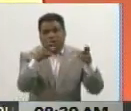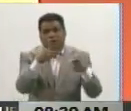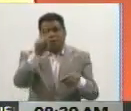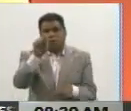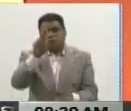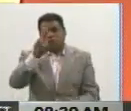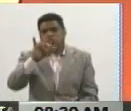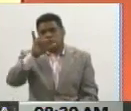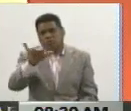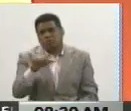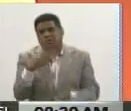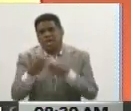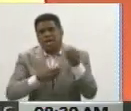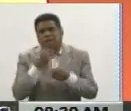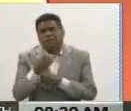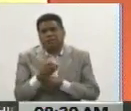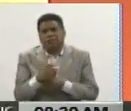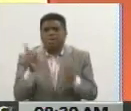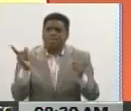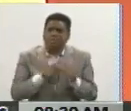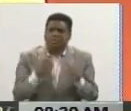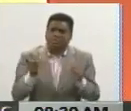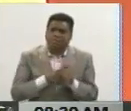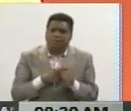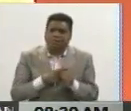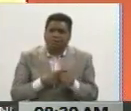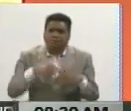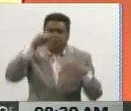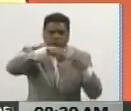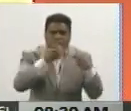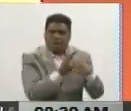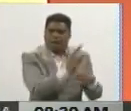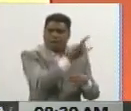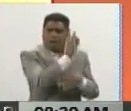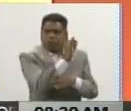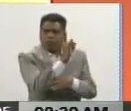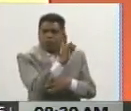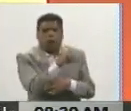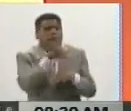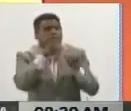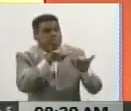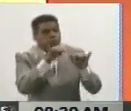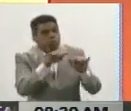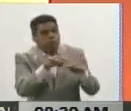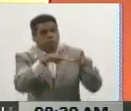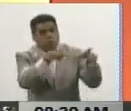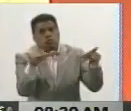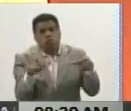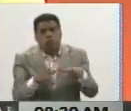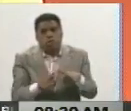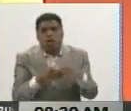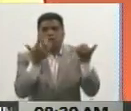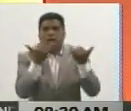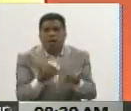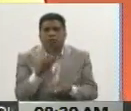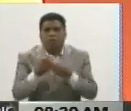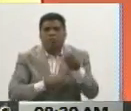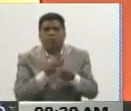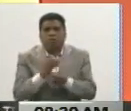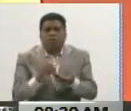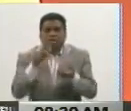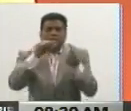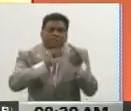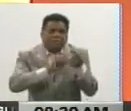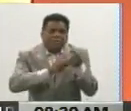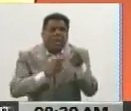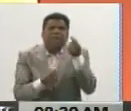haciendo una priorización de especies autóctonas de la zona. De hecho, ahorita vamos a realizar la recolección de